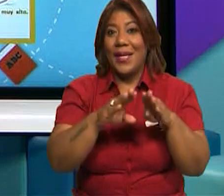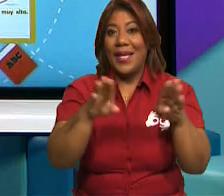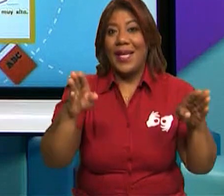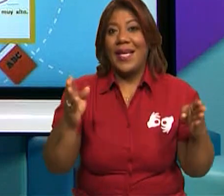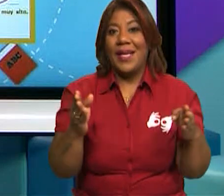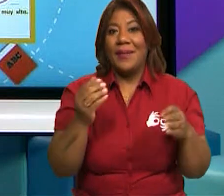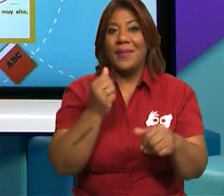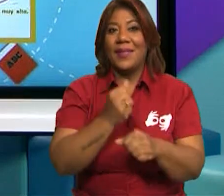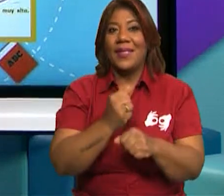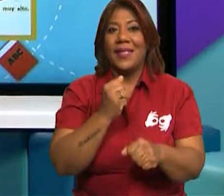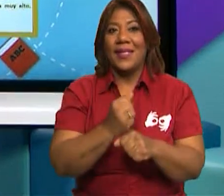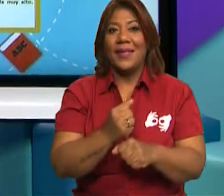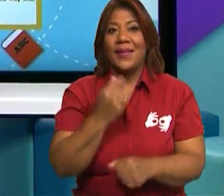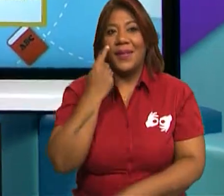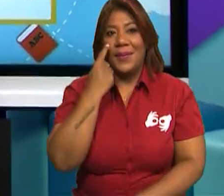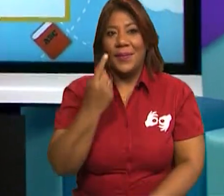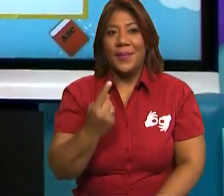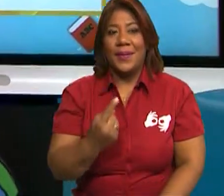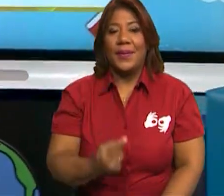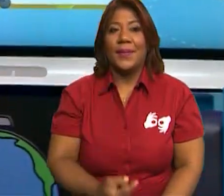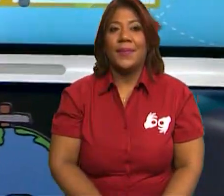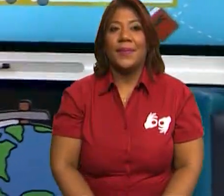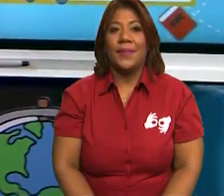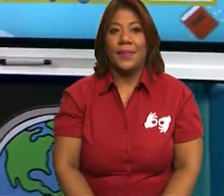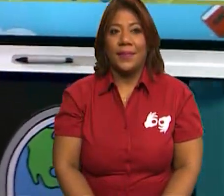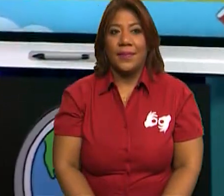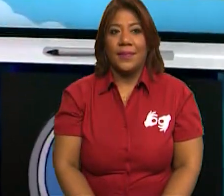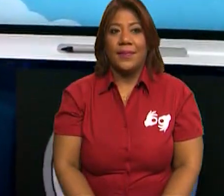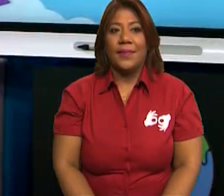de trabajo para la siguiente actividad.